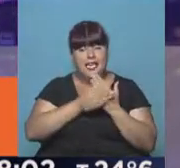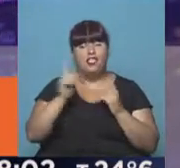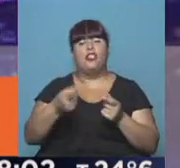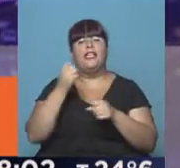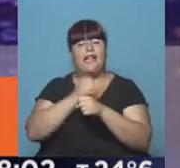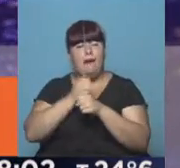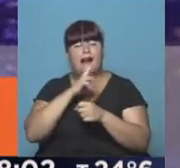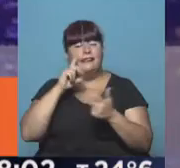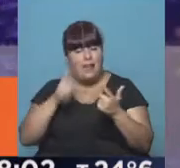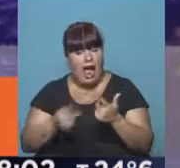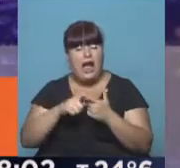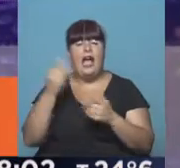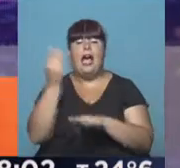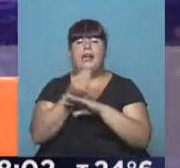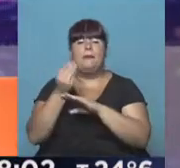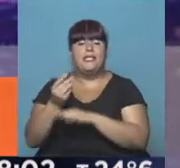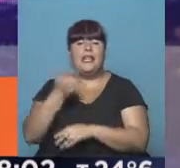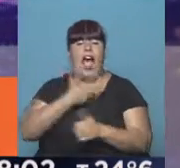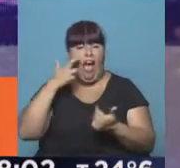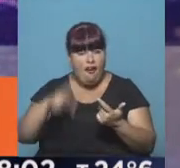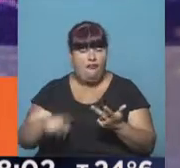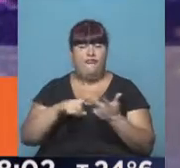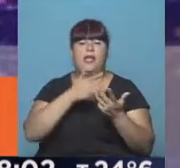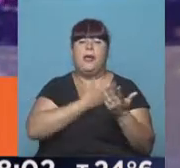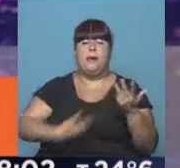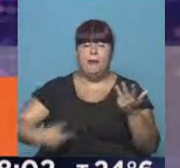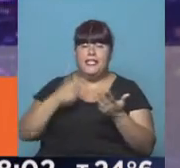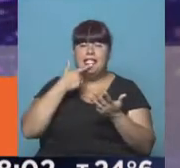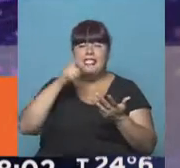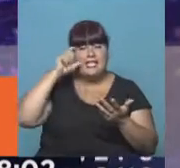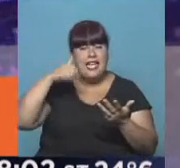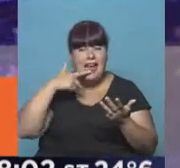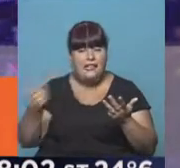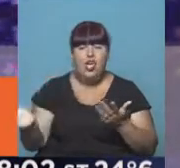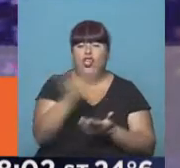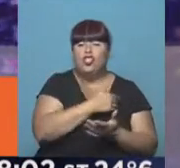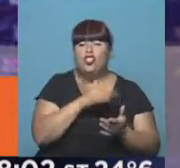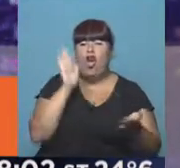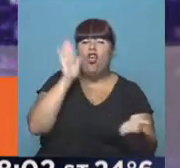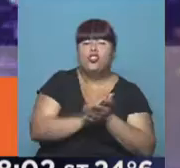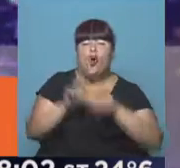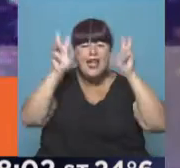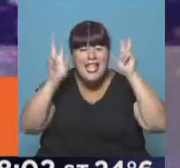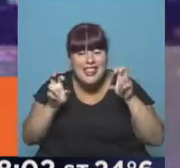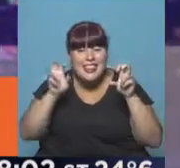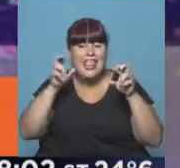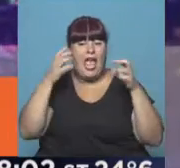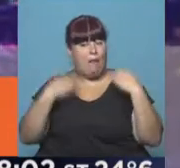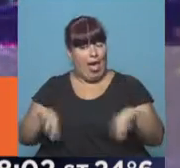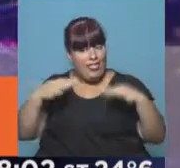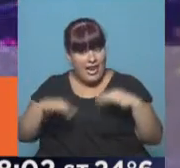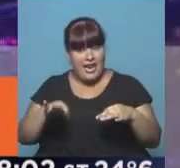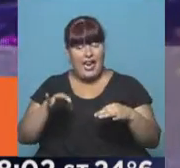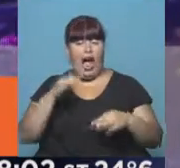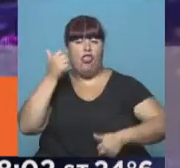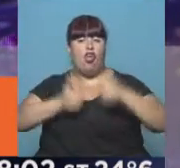ministro de trabajo jorge triacca había representantes de la afip estaba el presidente del senasa o sea todos los que tienen que ver en cuestiones sensibles a lo que